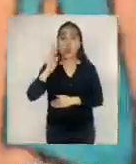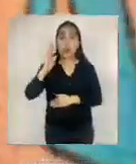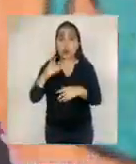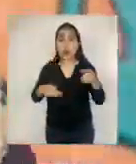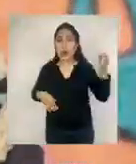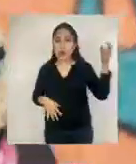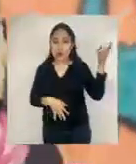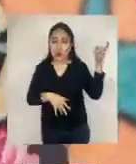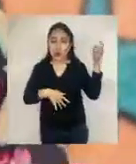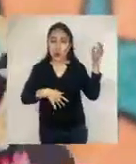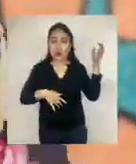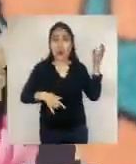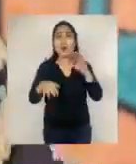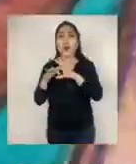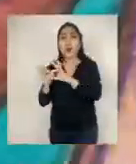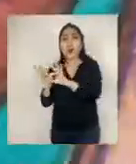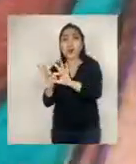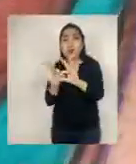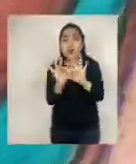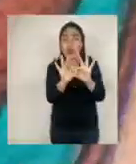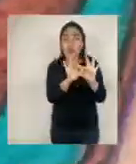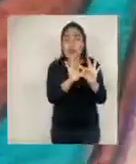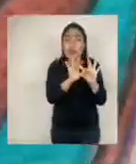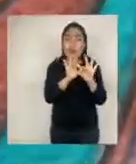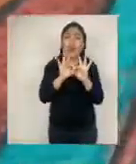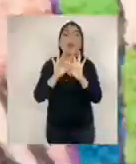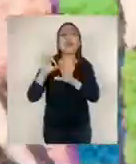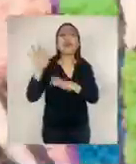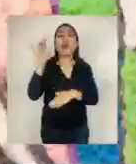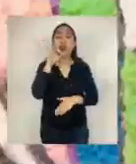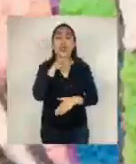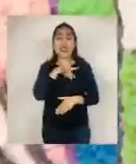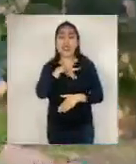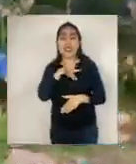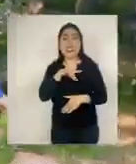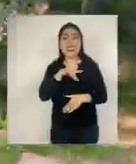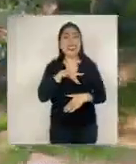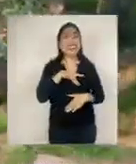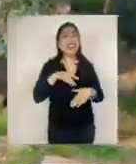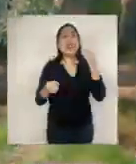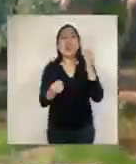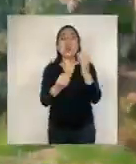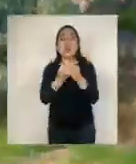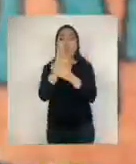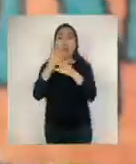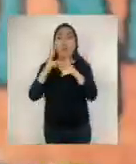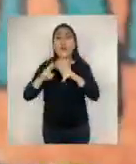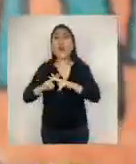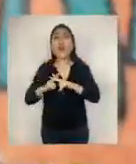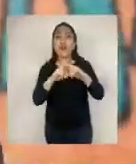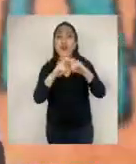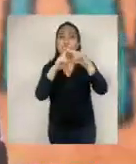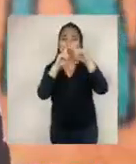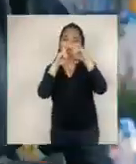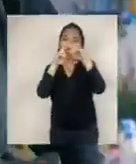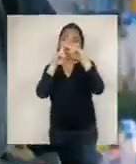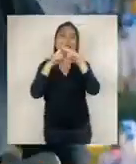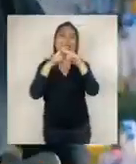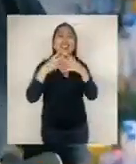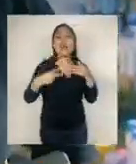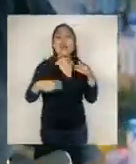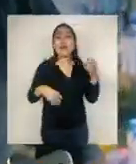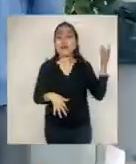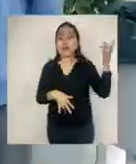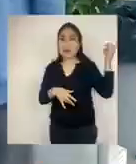vamos a estar en Twitter y tuvimos que hacer una edición para estar en Twitter. Porque la obra completa dura 3 minutos.